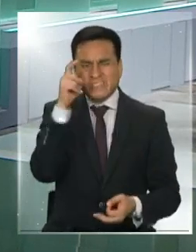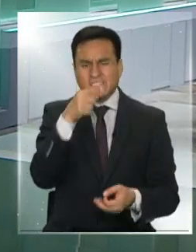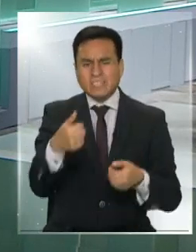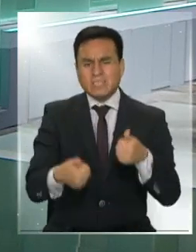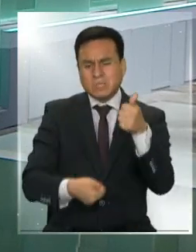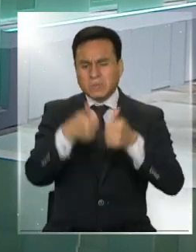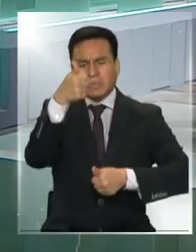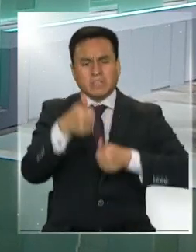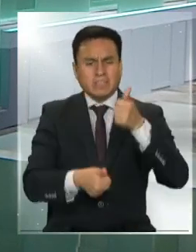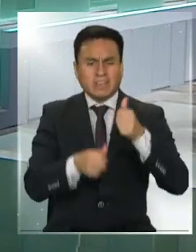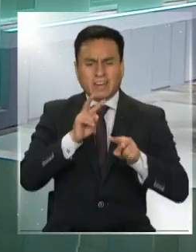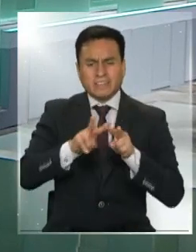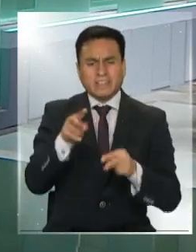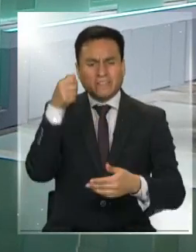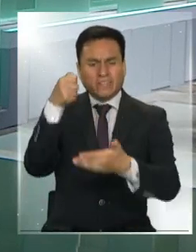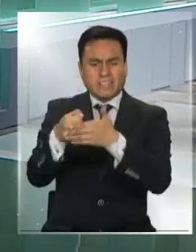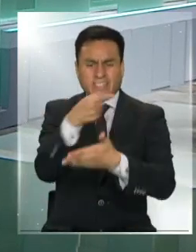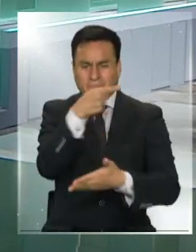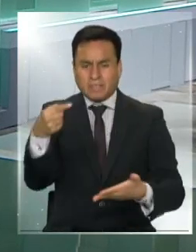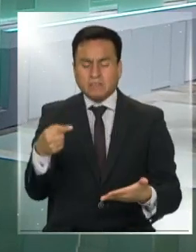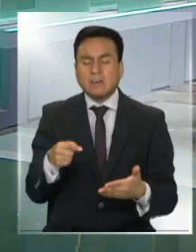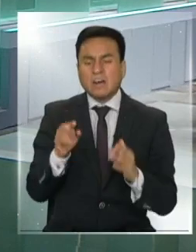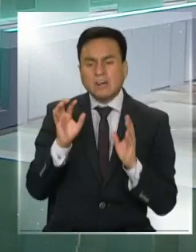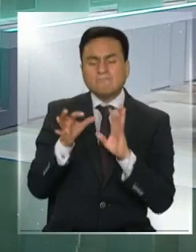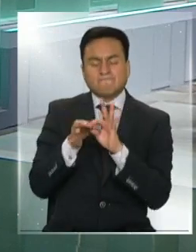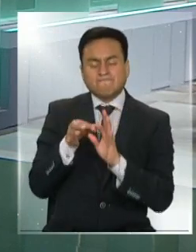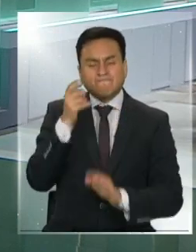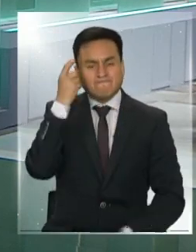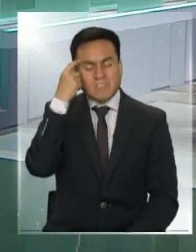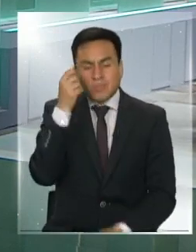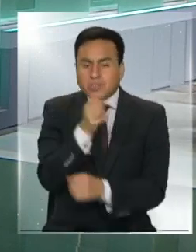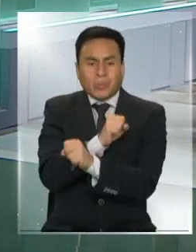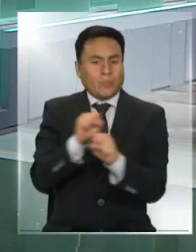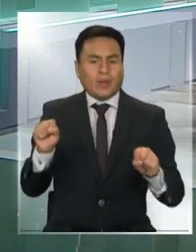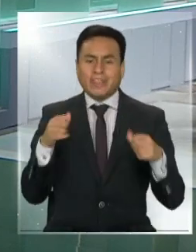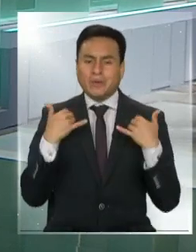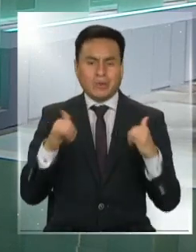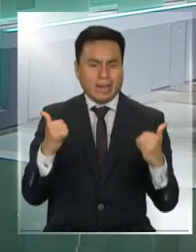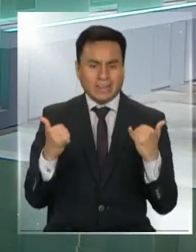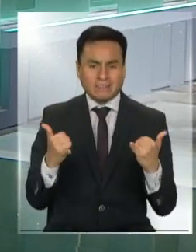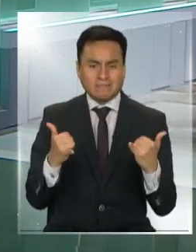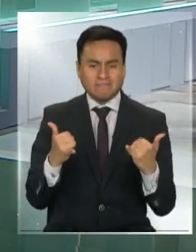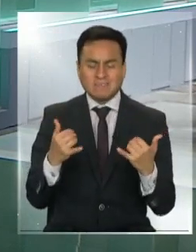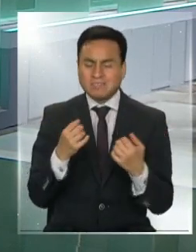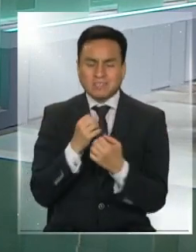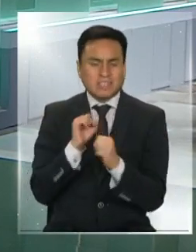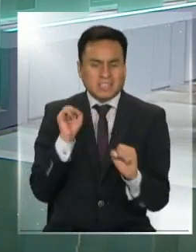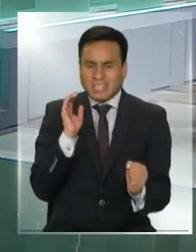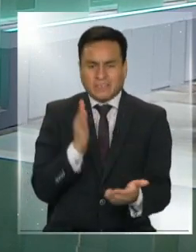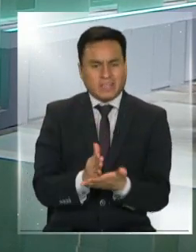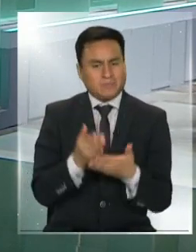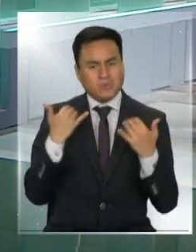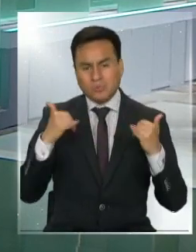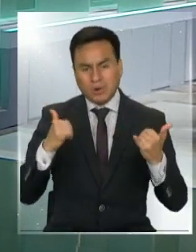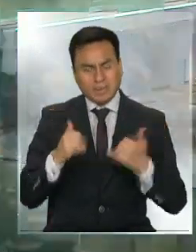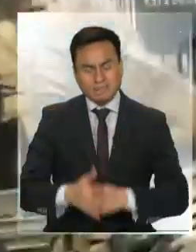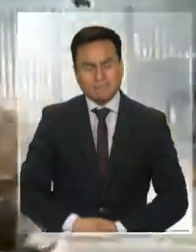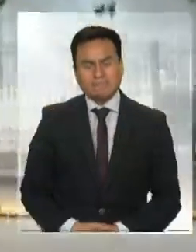los compromisos el fin de semana. Era de sentido común. No se podía jugar ni se debía jugar.